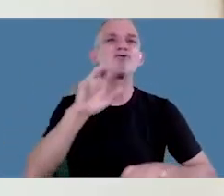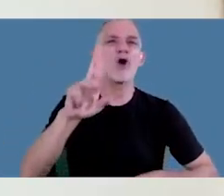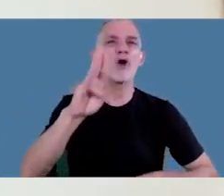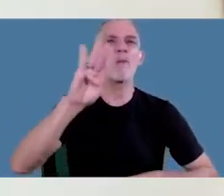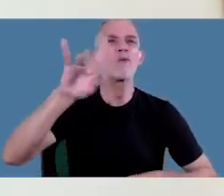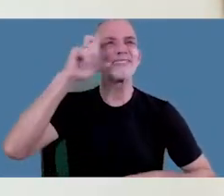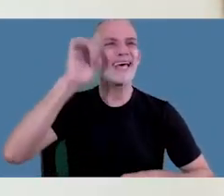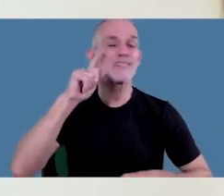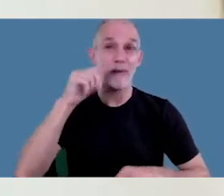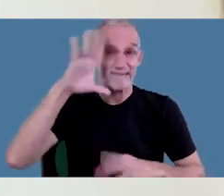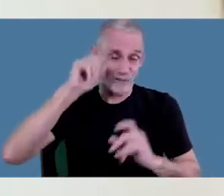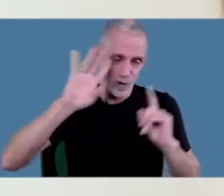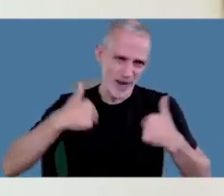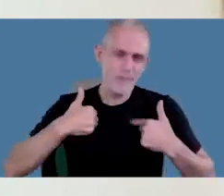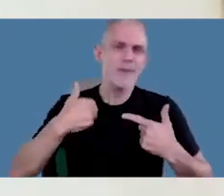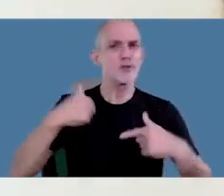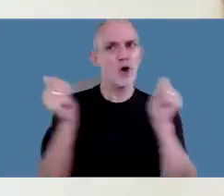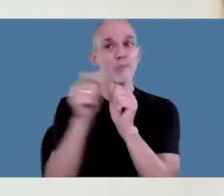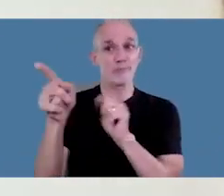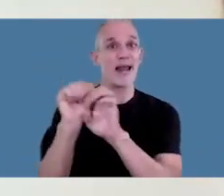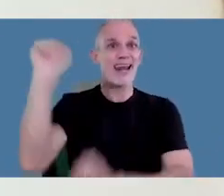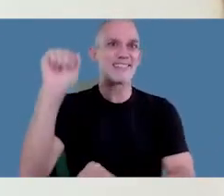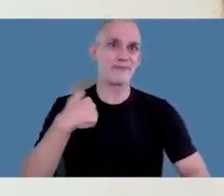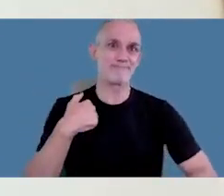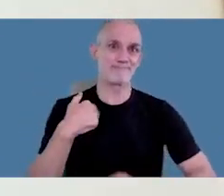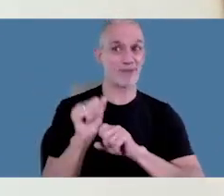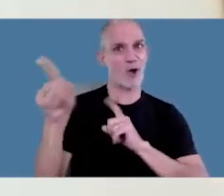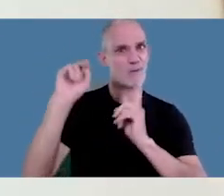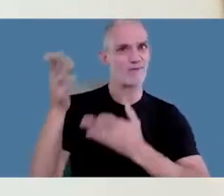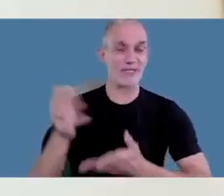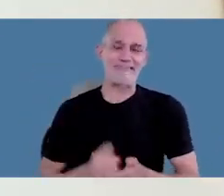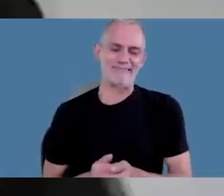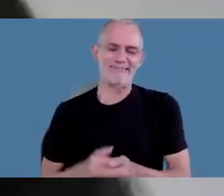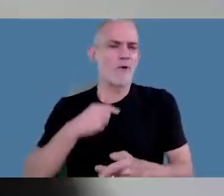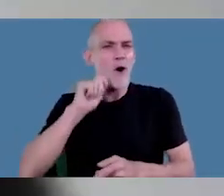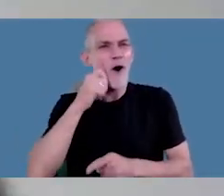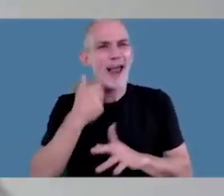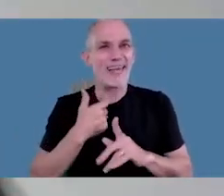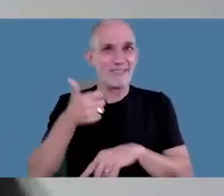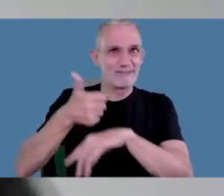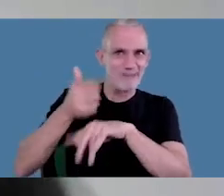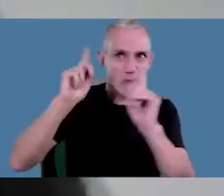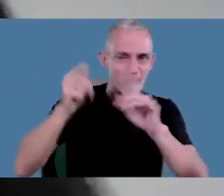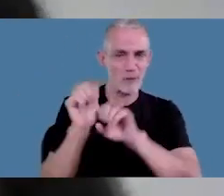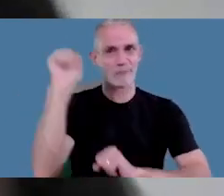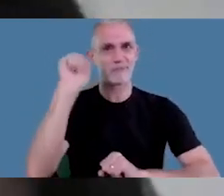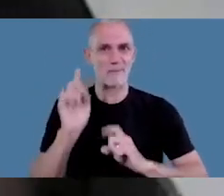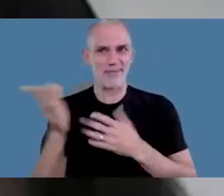él no se va a acordar de mí, pero yo con él me recibí. Así que lo ¡Ay, recuerdo. qué lindo! Sí,